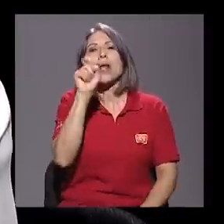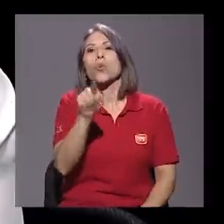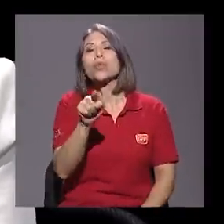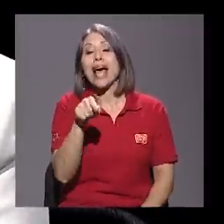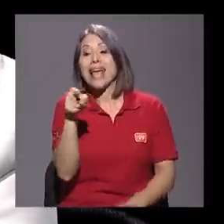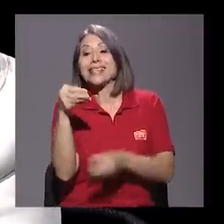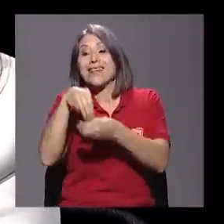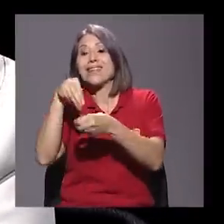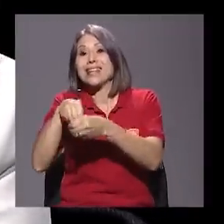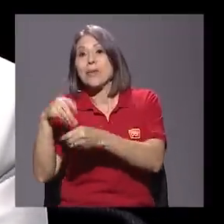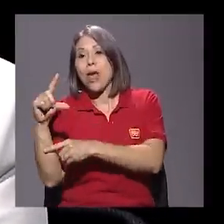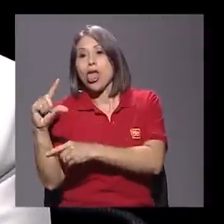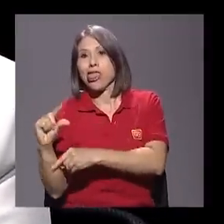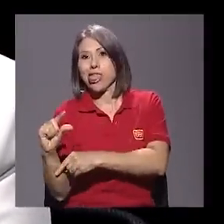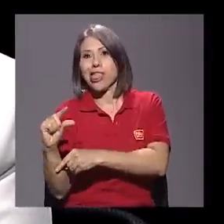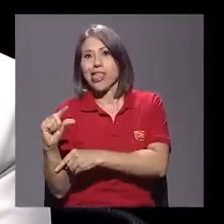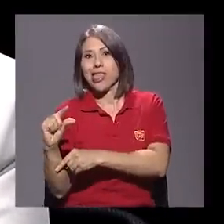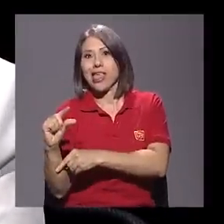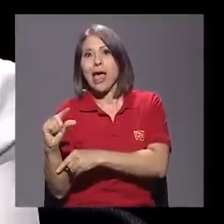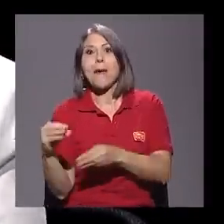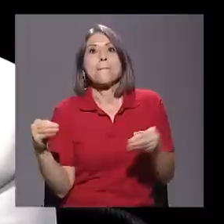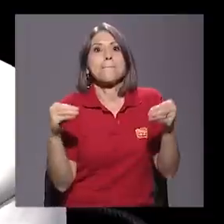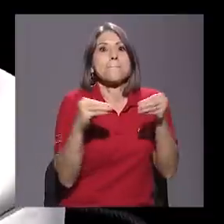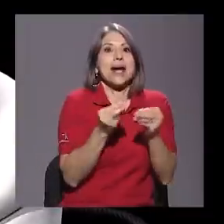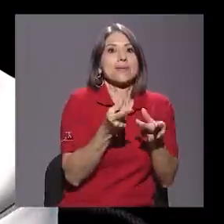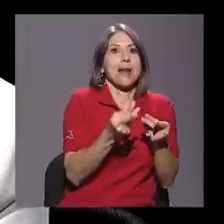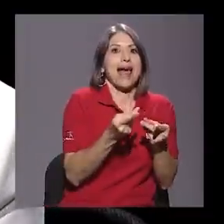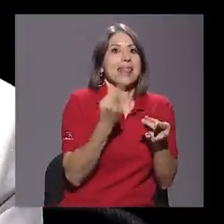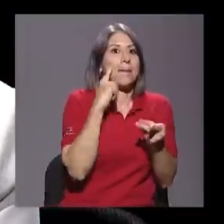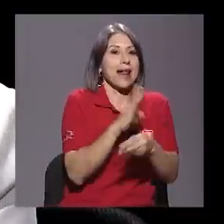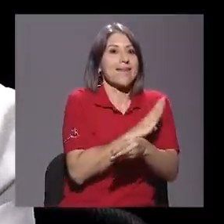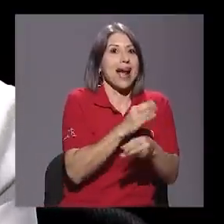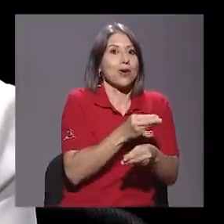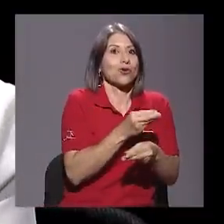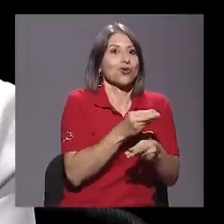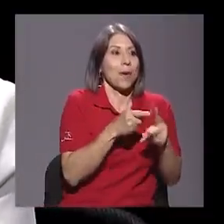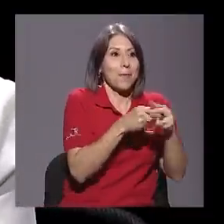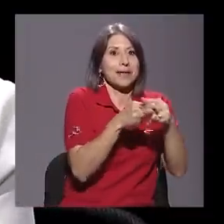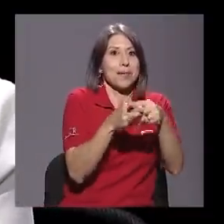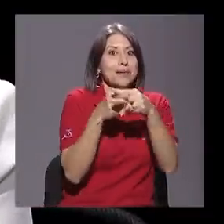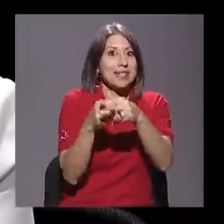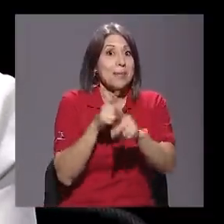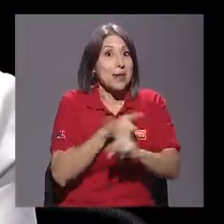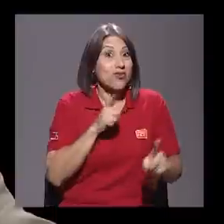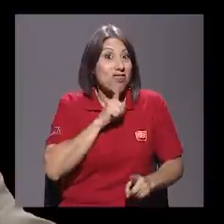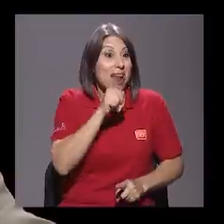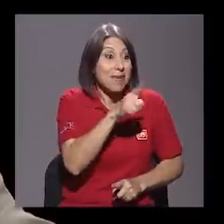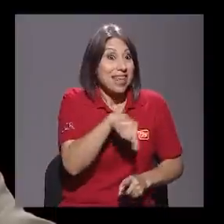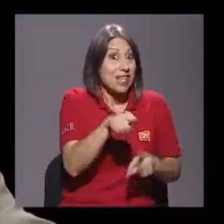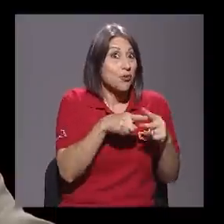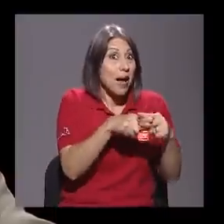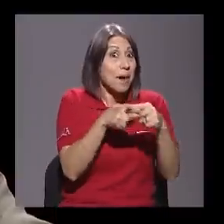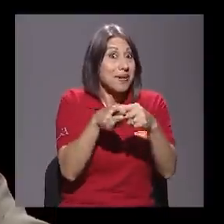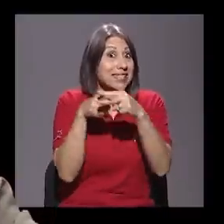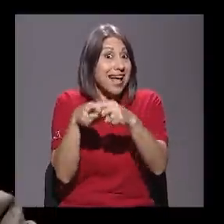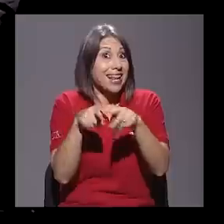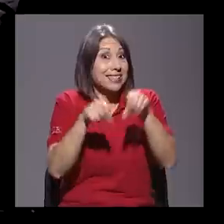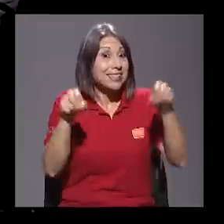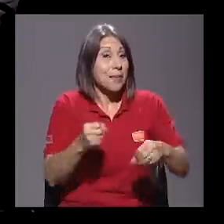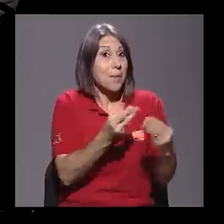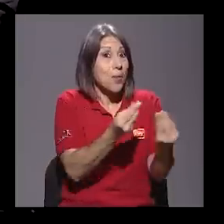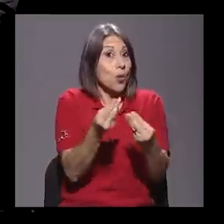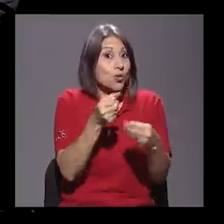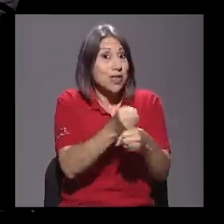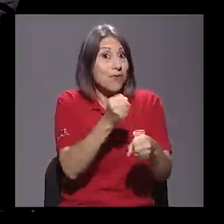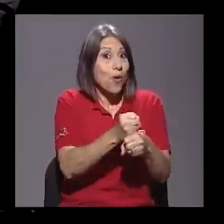esa reserva y le libero más plata para prestar a los bancos la van a usar para prestarle al sistema productivo? Ay, ay, ay. Esa es la pregunta acá. La